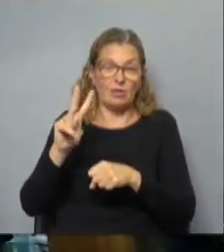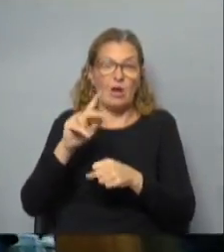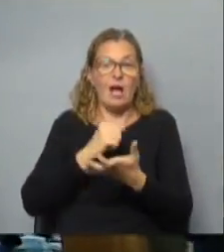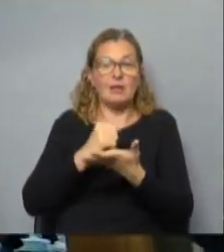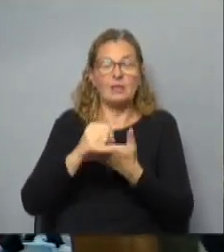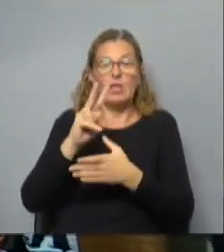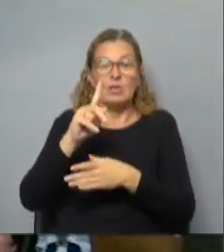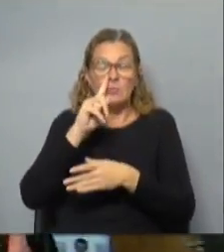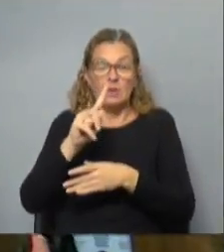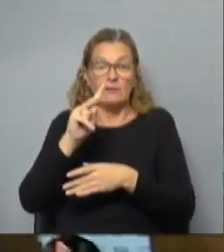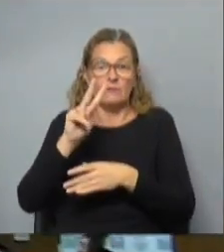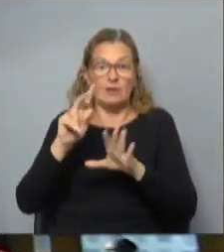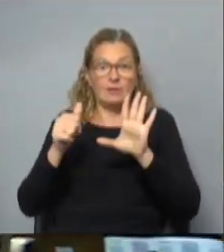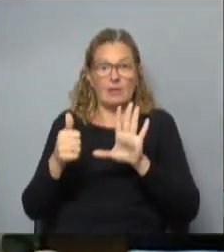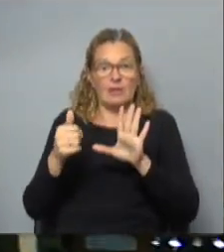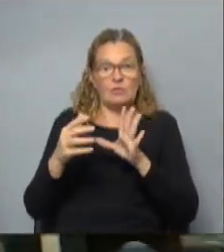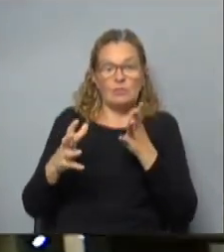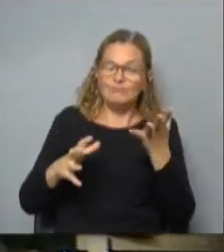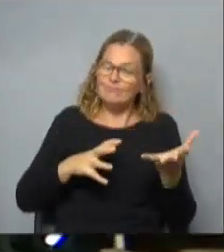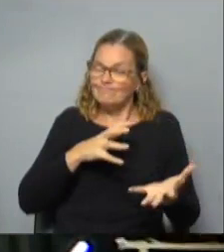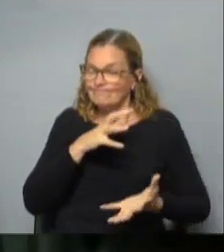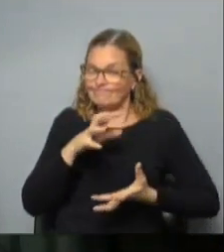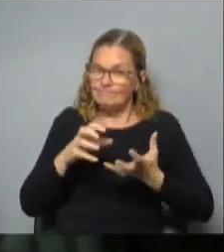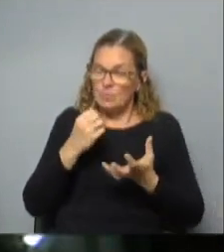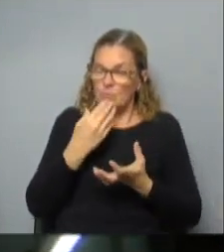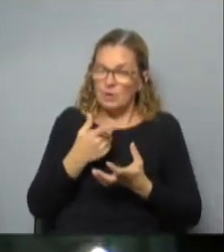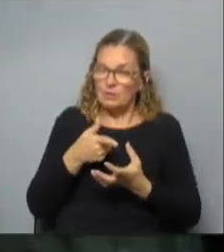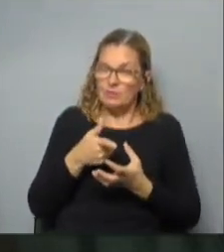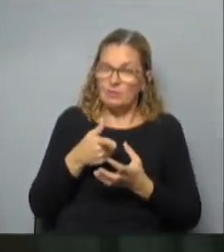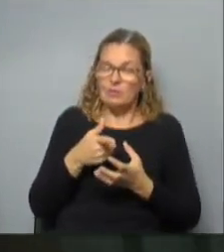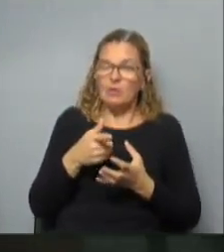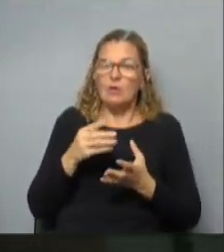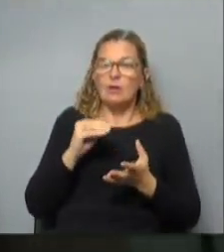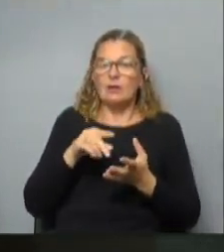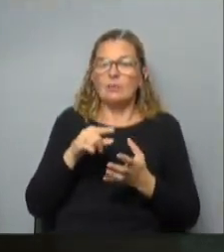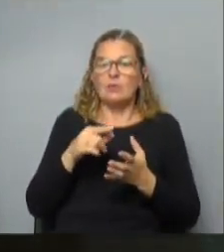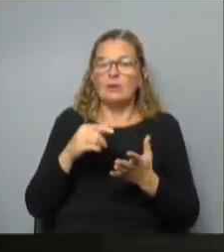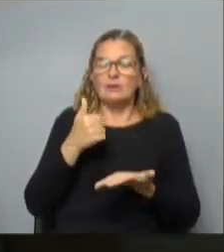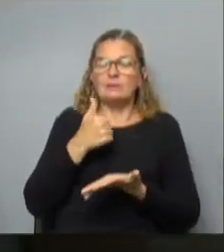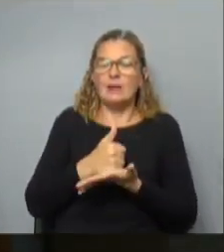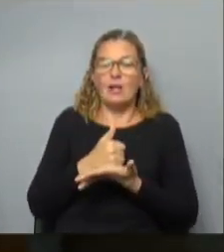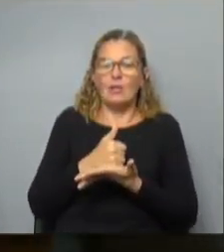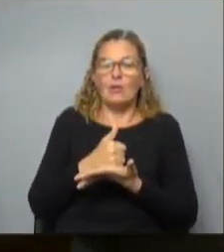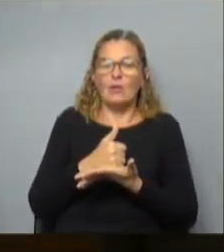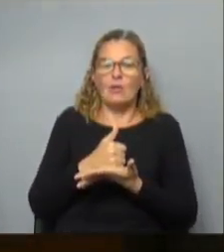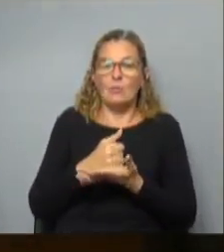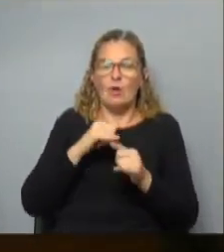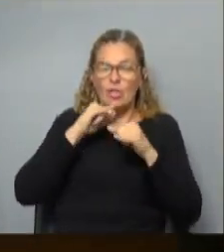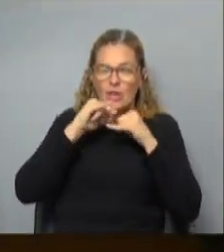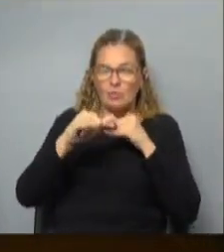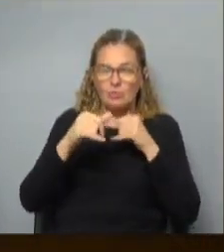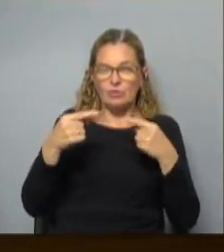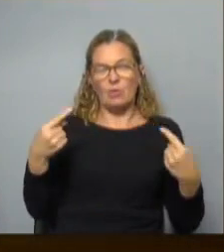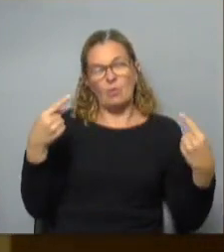no ha sido un clima muy bueno en el que se ha vivido sobre todo que ha estado bueno con denuncias cruzadas